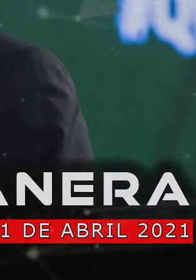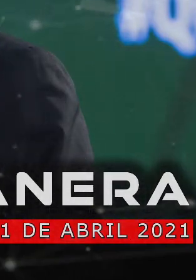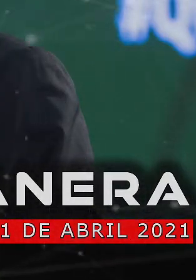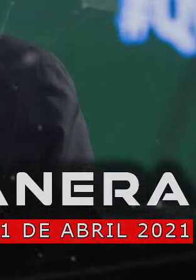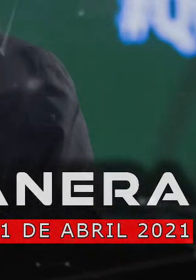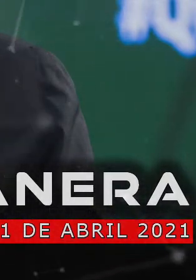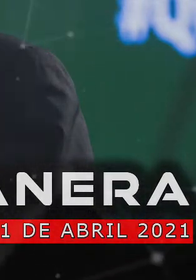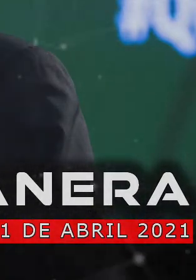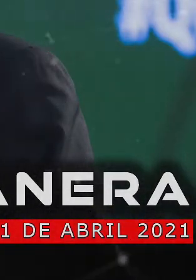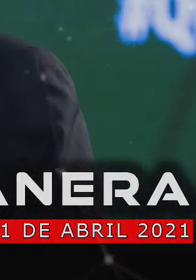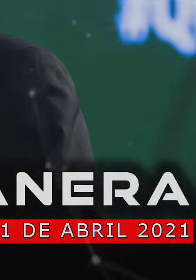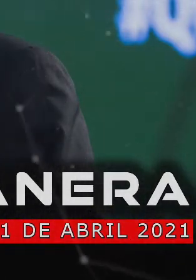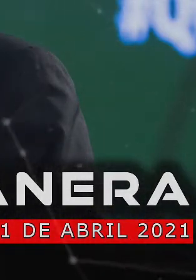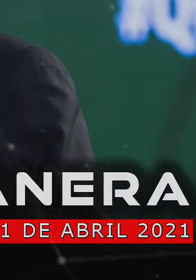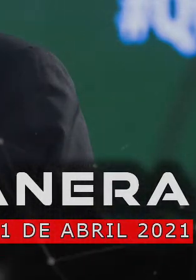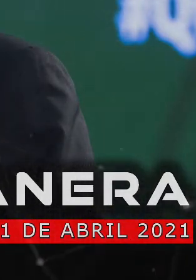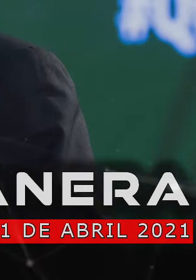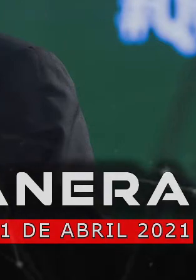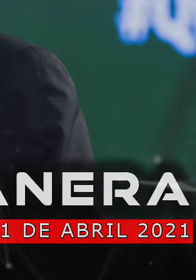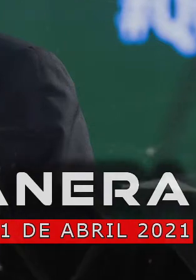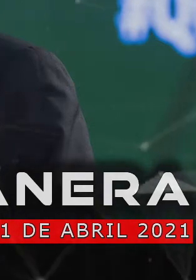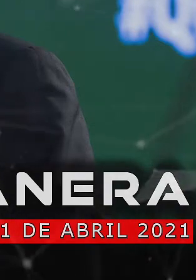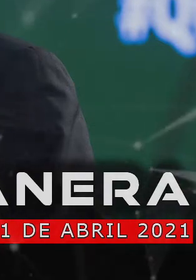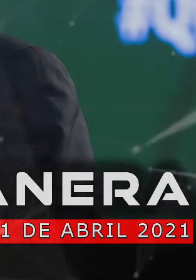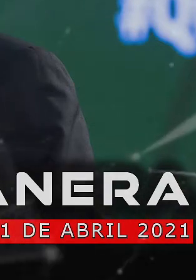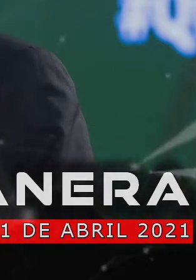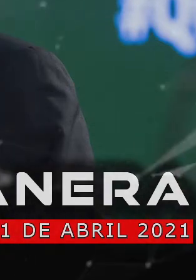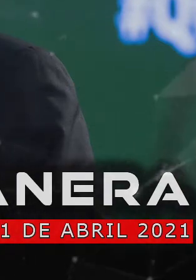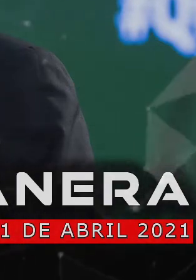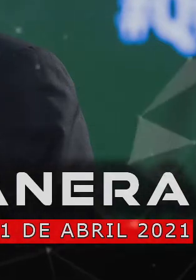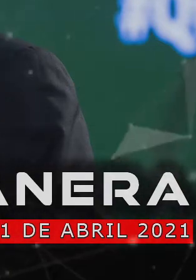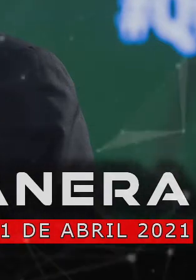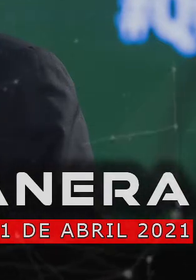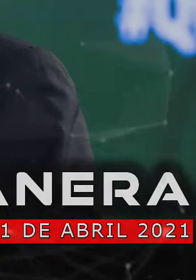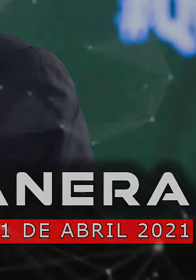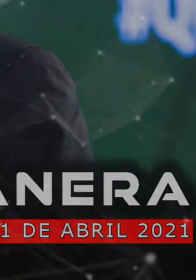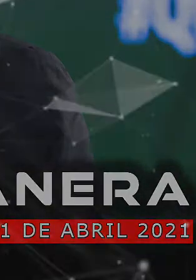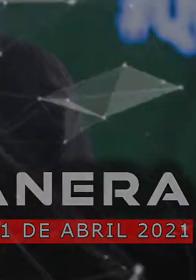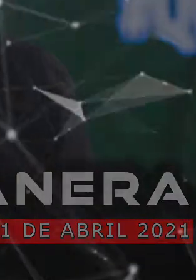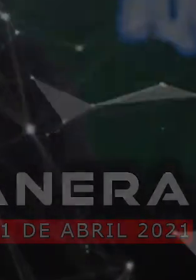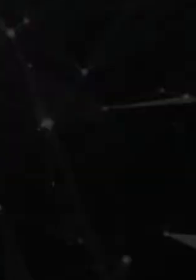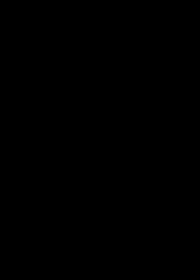El día de hoy, el presidente Andrés Manuel López Obrador.